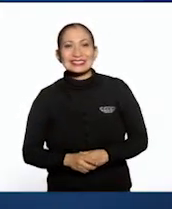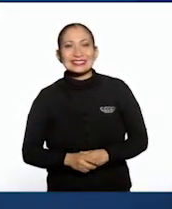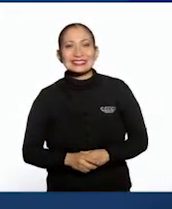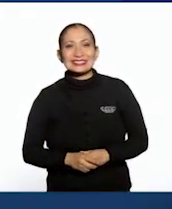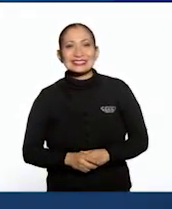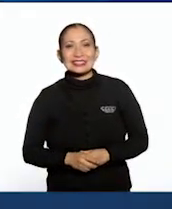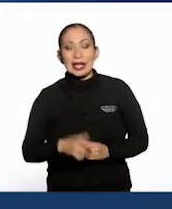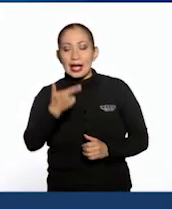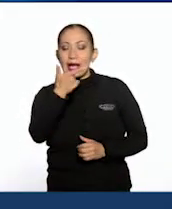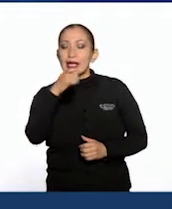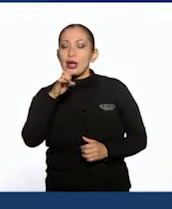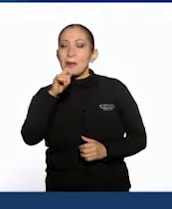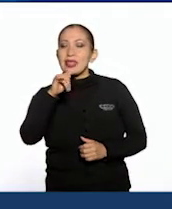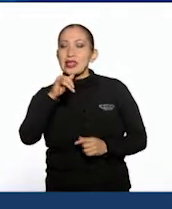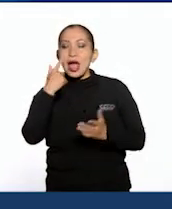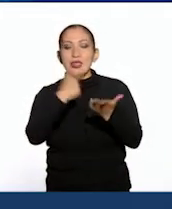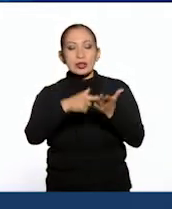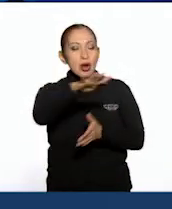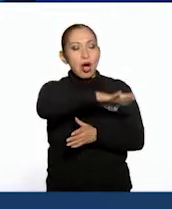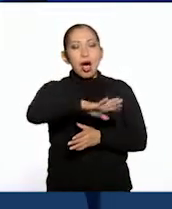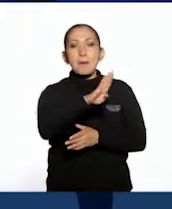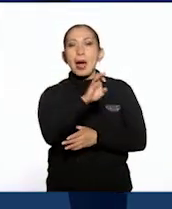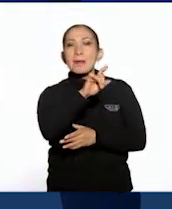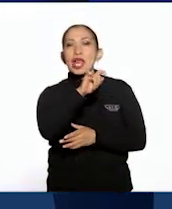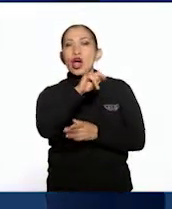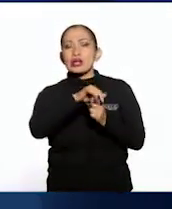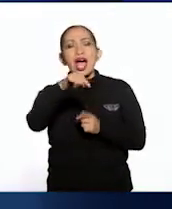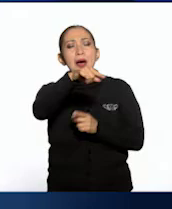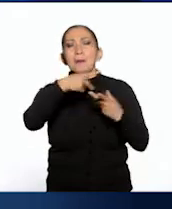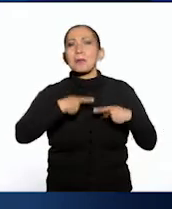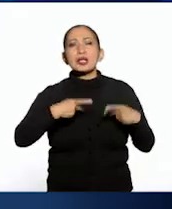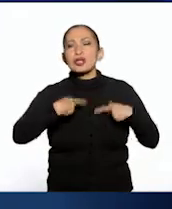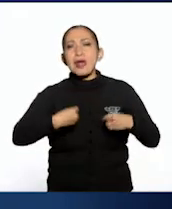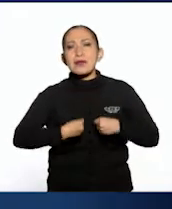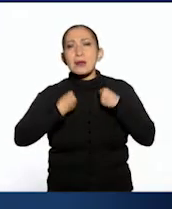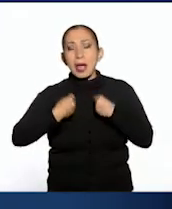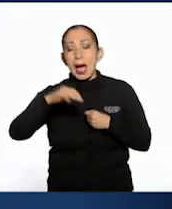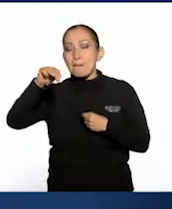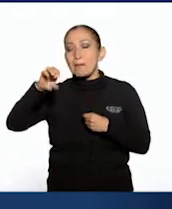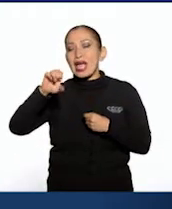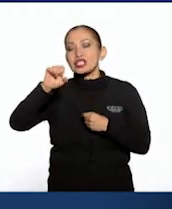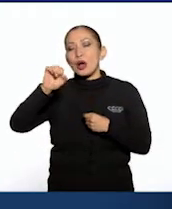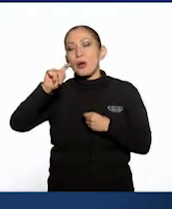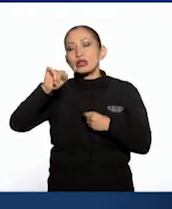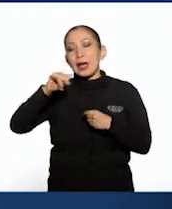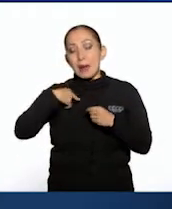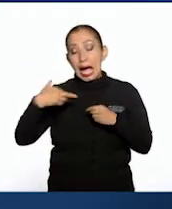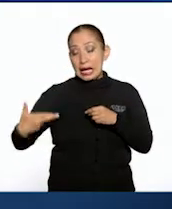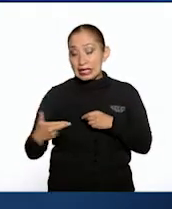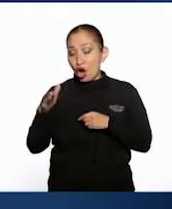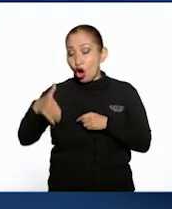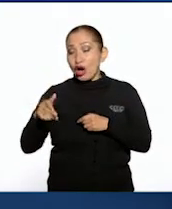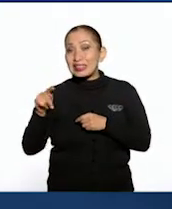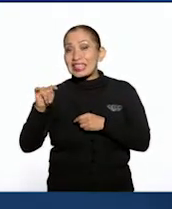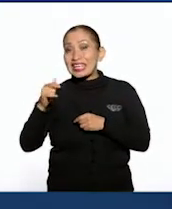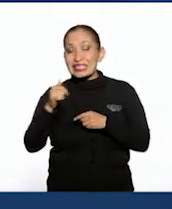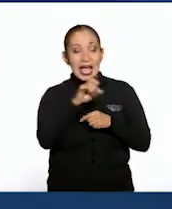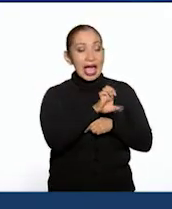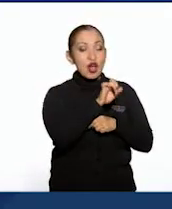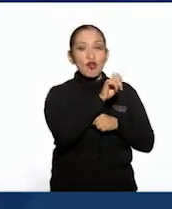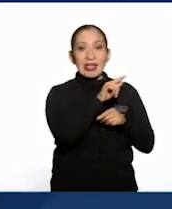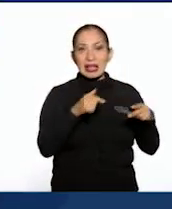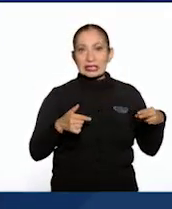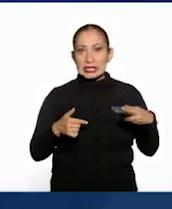La geometría en Babilonia. Los babilonios vivieron en Mesopotamia entre los ríos Tigris y